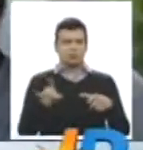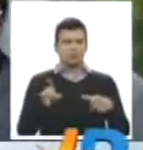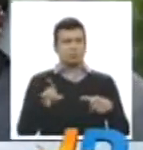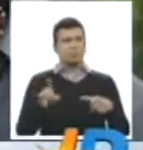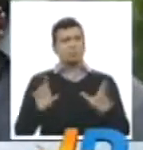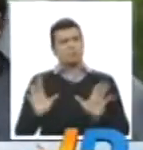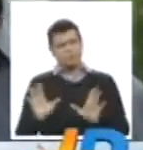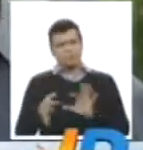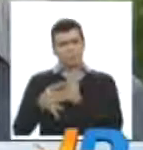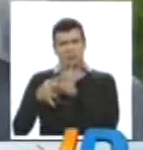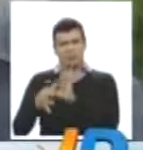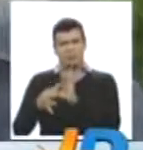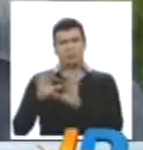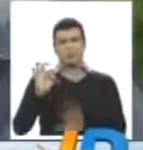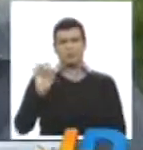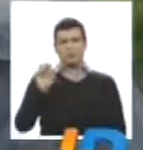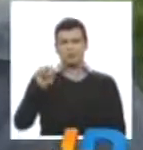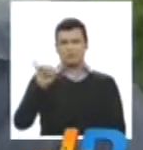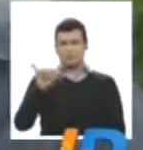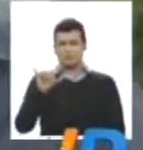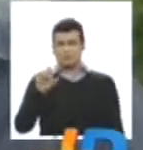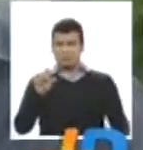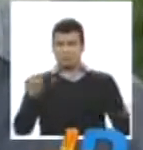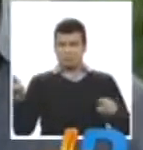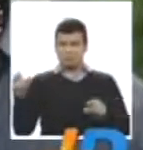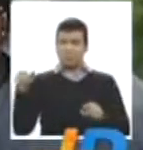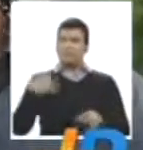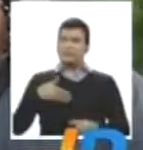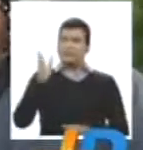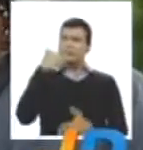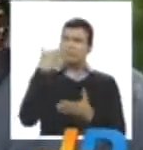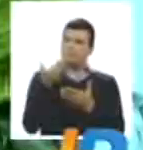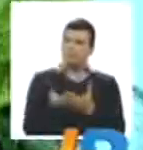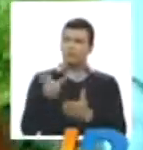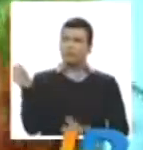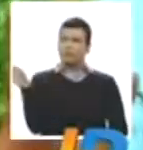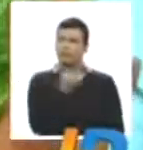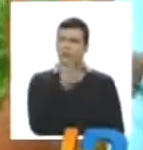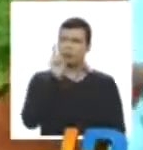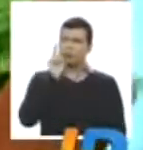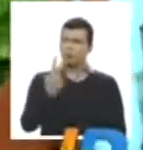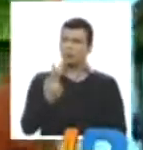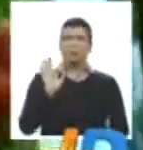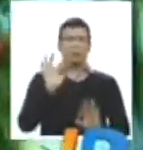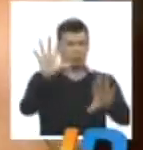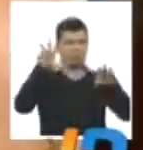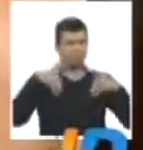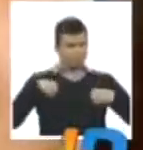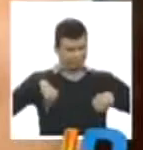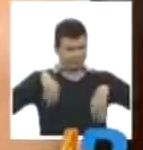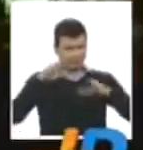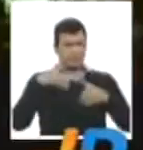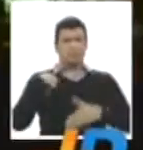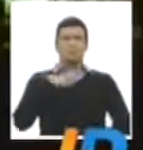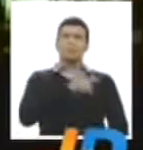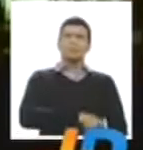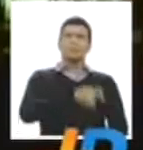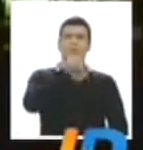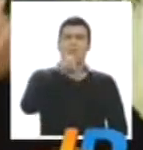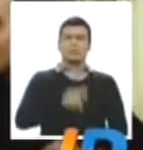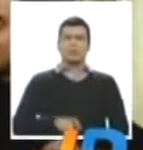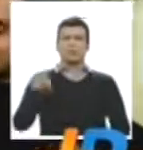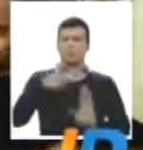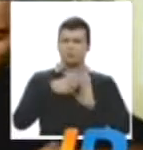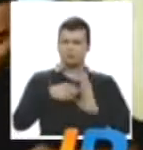con Sony Music y bueno, gracias a Dios ha tenido bastante aceptación. Este compositor y cantante continuará su gira mostrando su